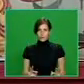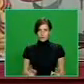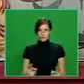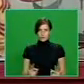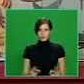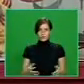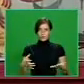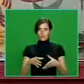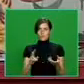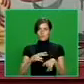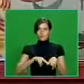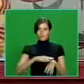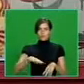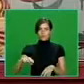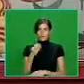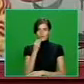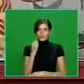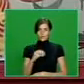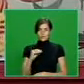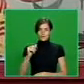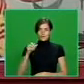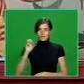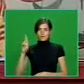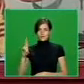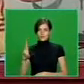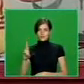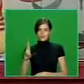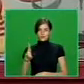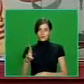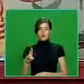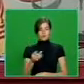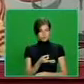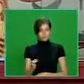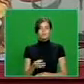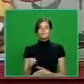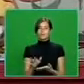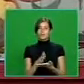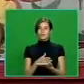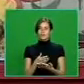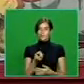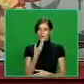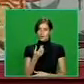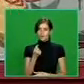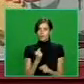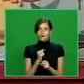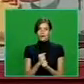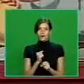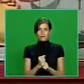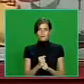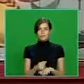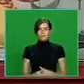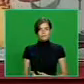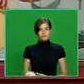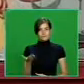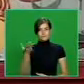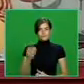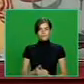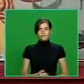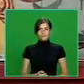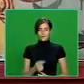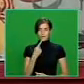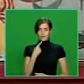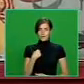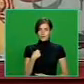movimiento infantil juvenil César rifo un extraordinario instrumento para ir trabajando me dicen